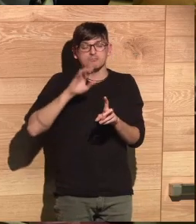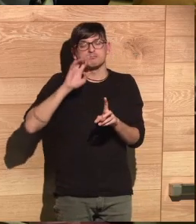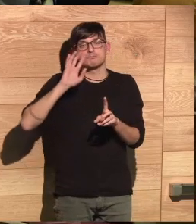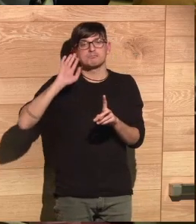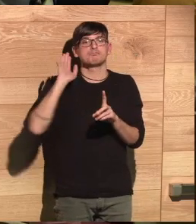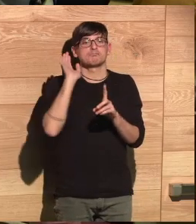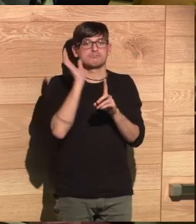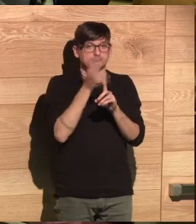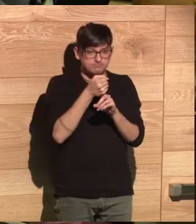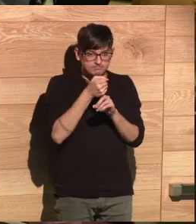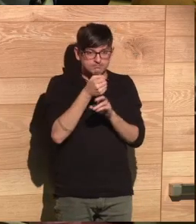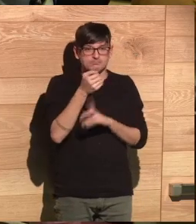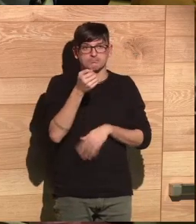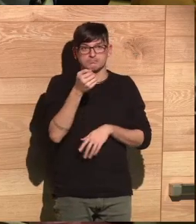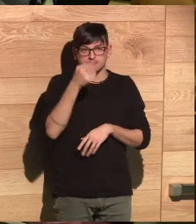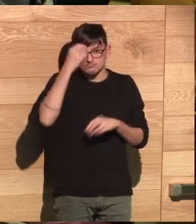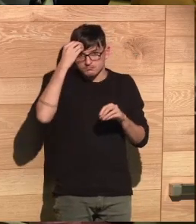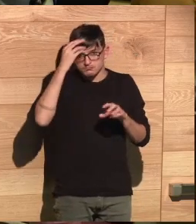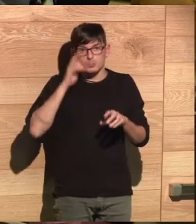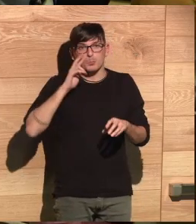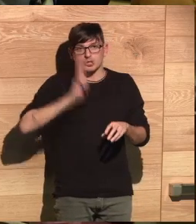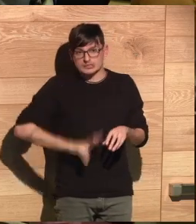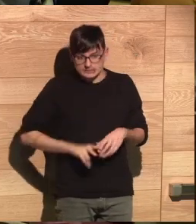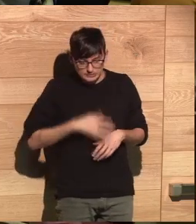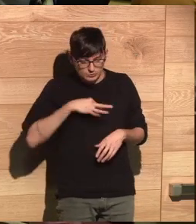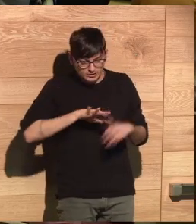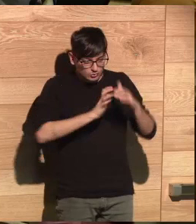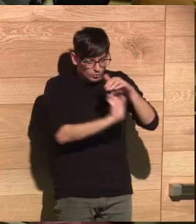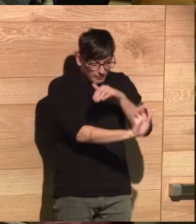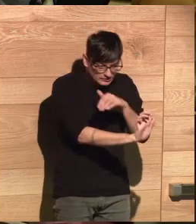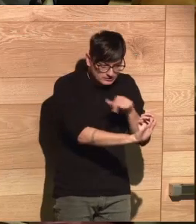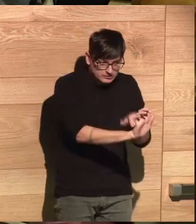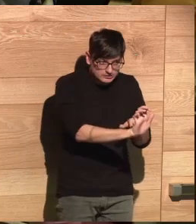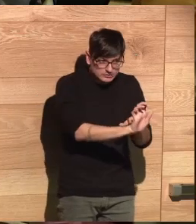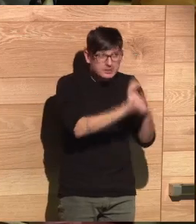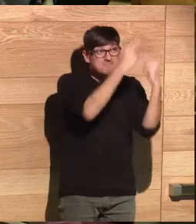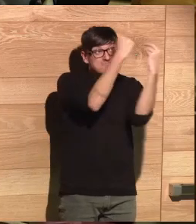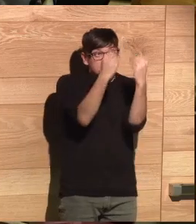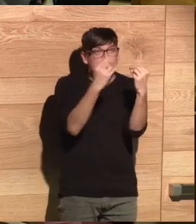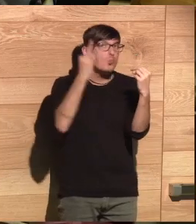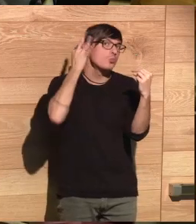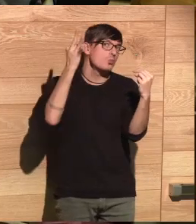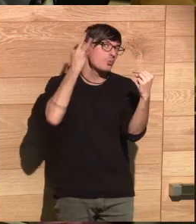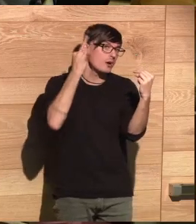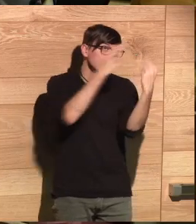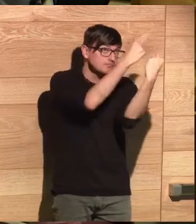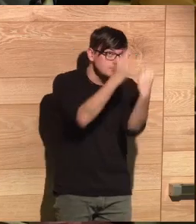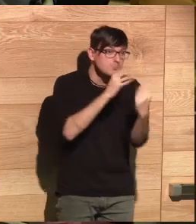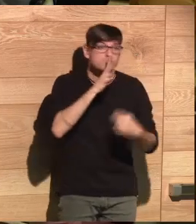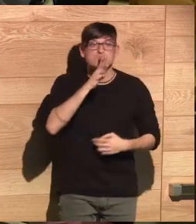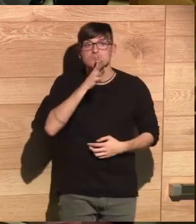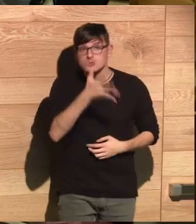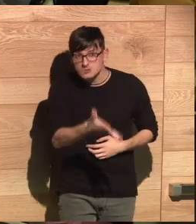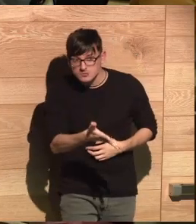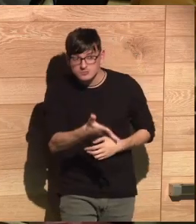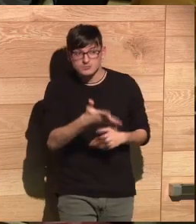descubrió o sostuvo la tesis de que muy probablemente las cuevas de Altamira las hubieran pintado las mujeres por 2 motivos fundamentales.